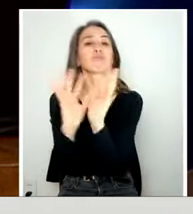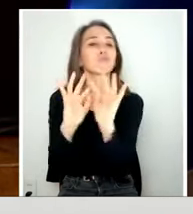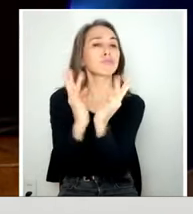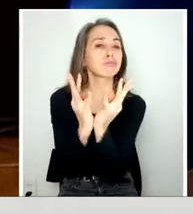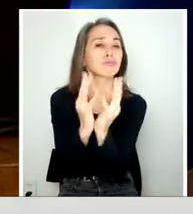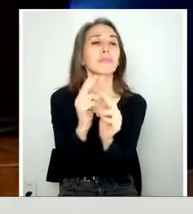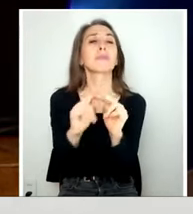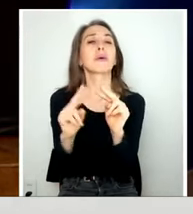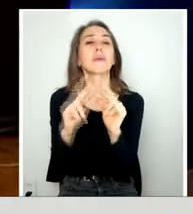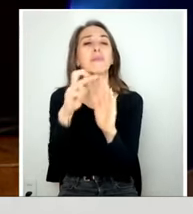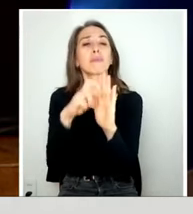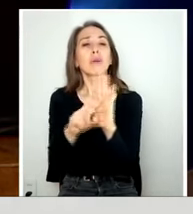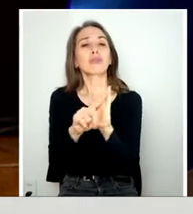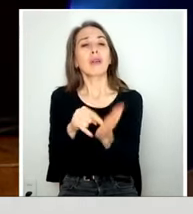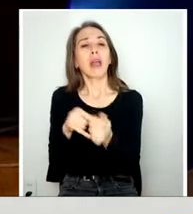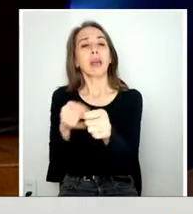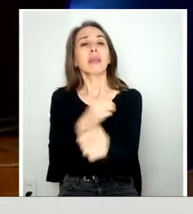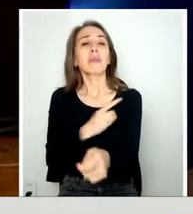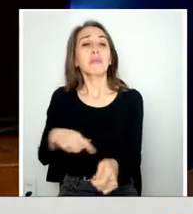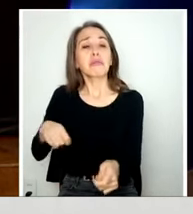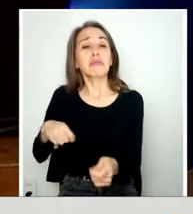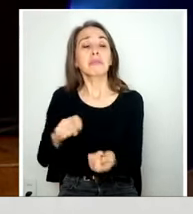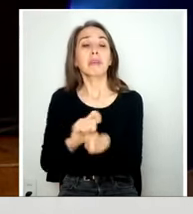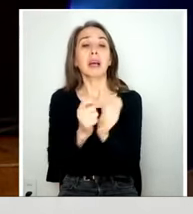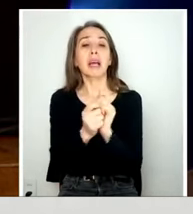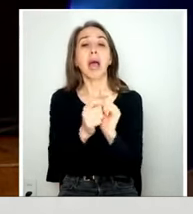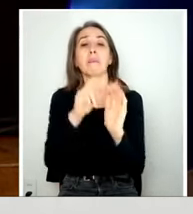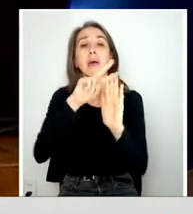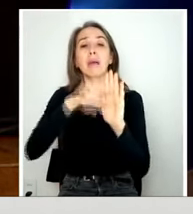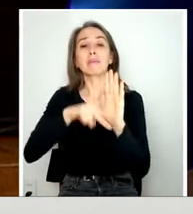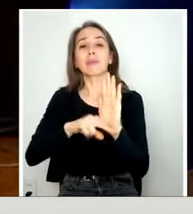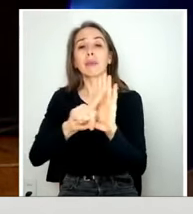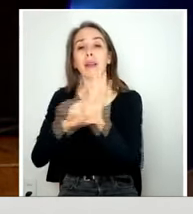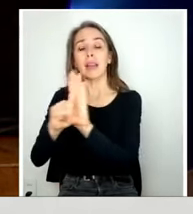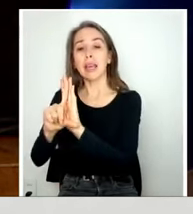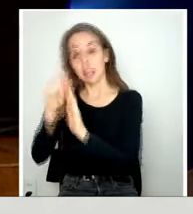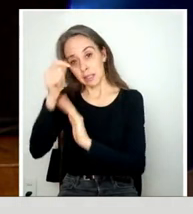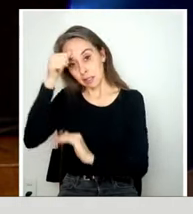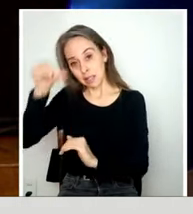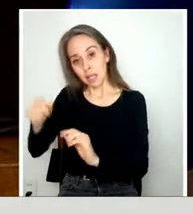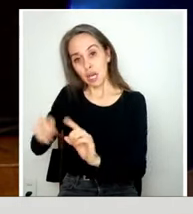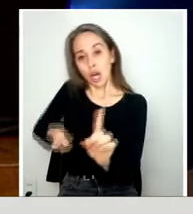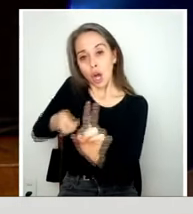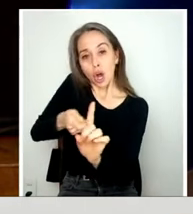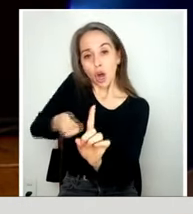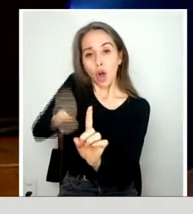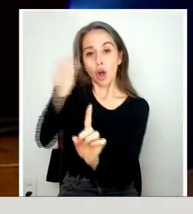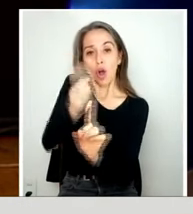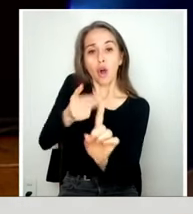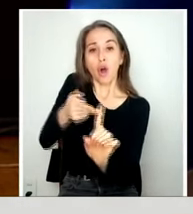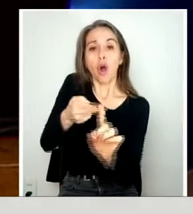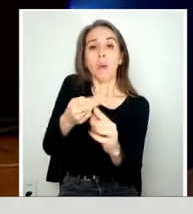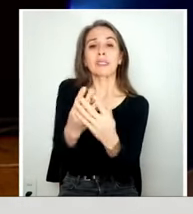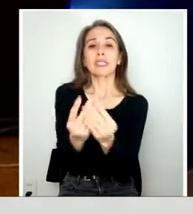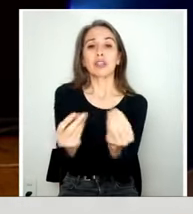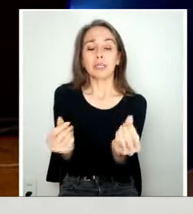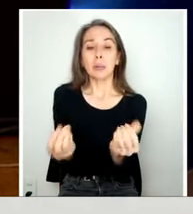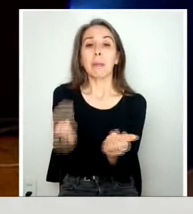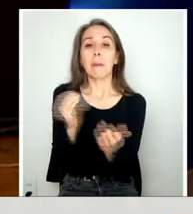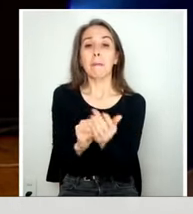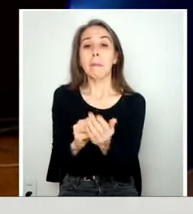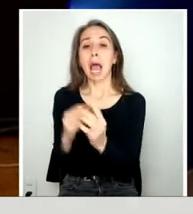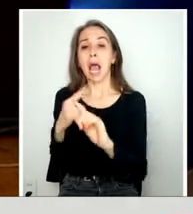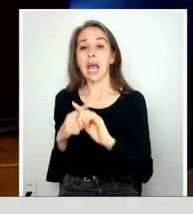que modifica diversos cuerpos legales para grabar la pena aplicable al delito de homicidio simple y establecer mayores exigencias para